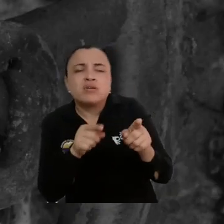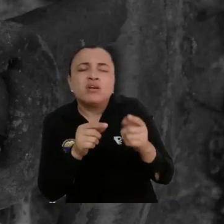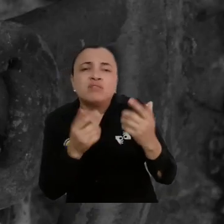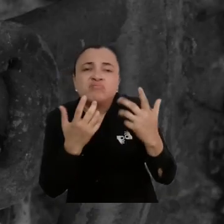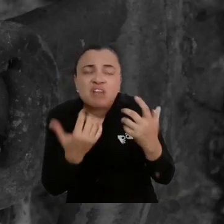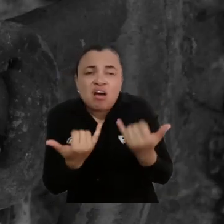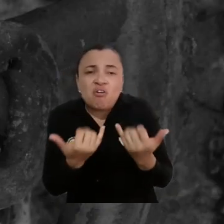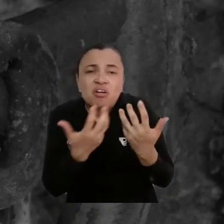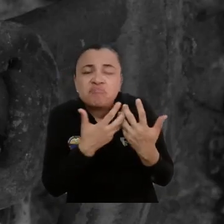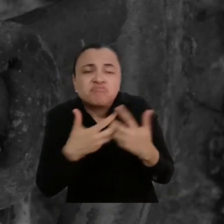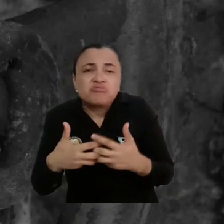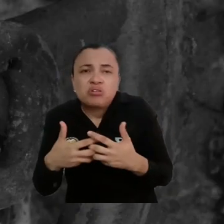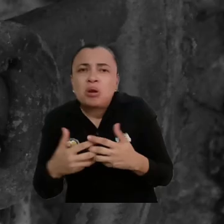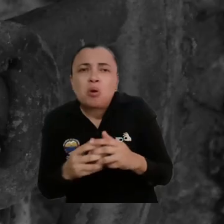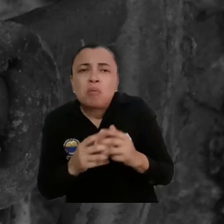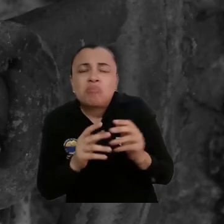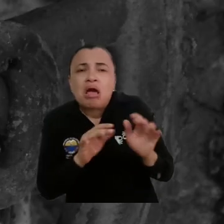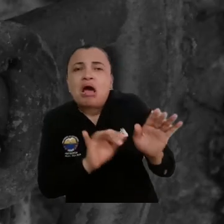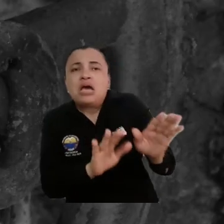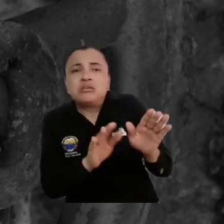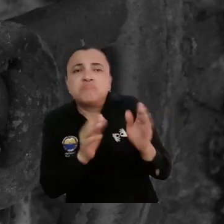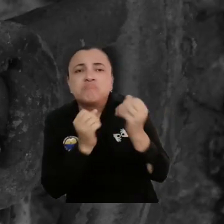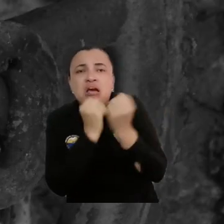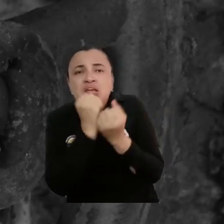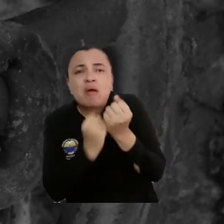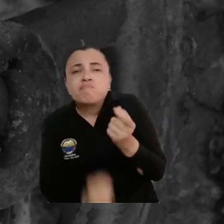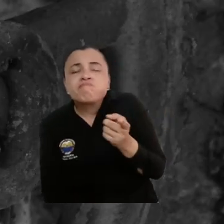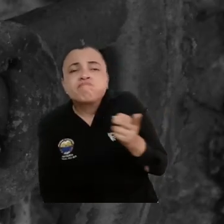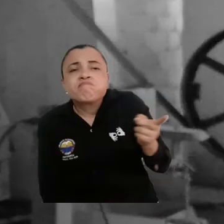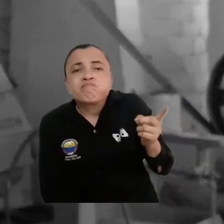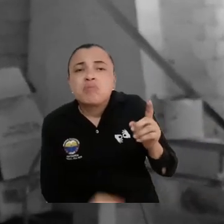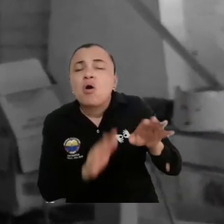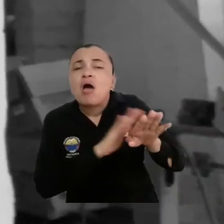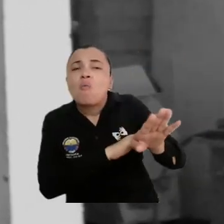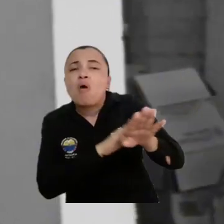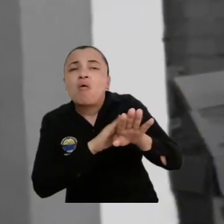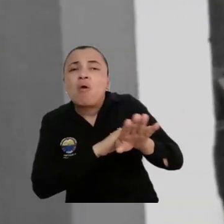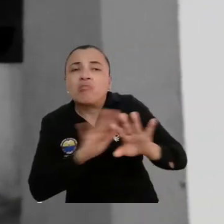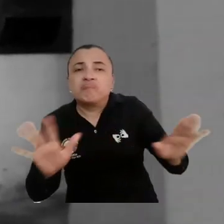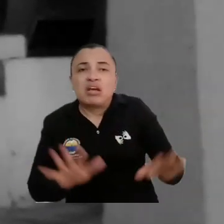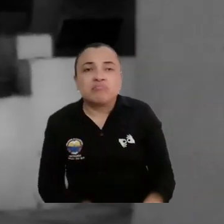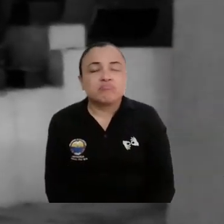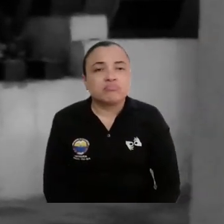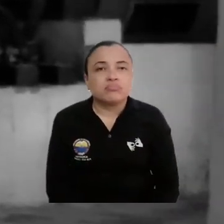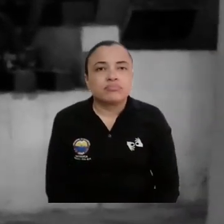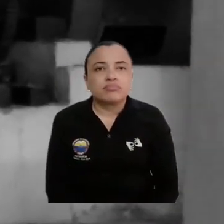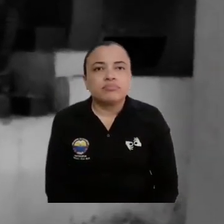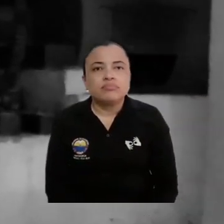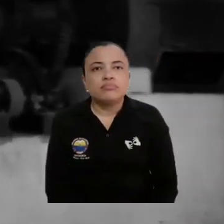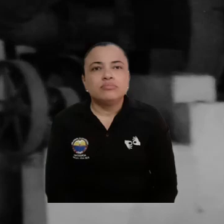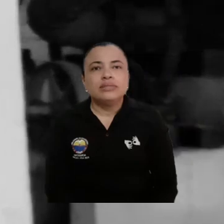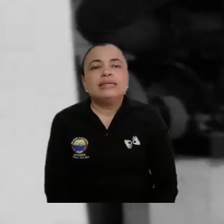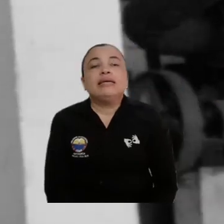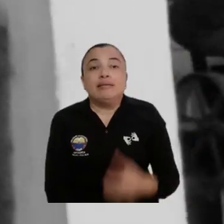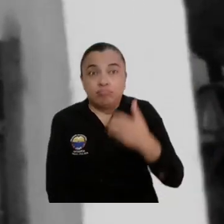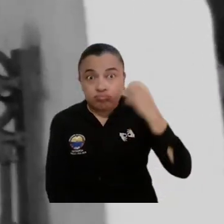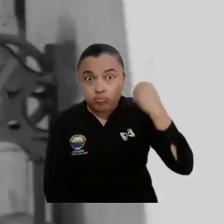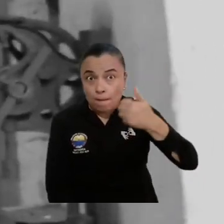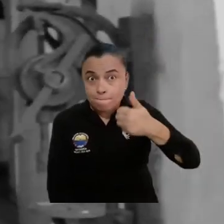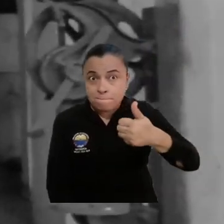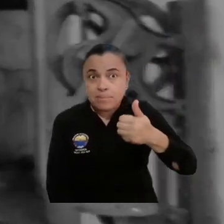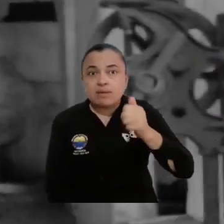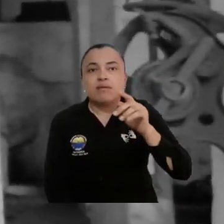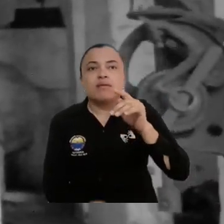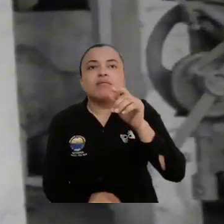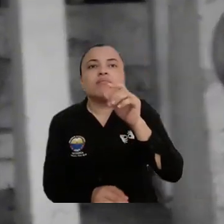nada que funcione. Todas las maquinarias están ahí, pero no, están archivadas. En su mejor momento, las personas que estuvieron vinculadas con la